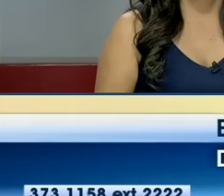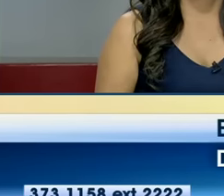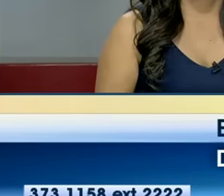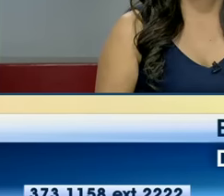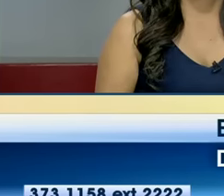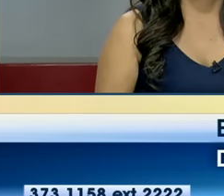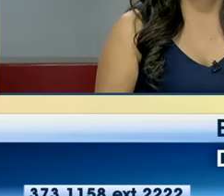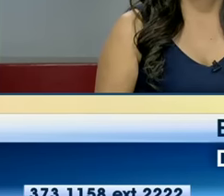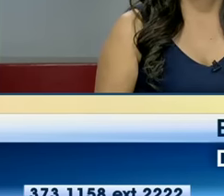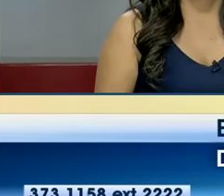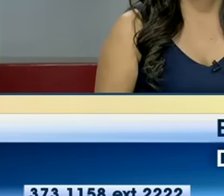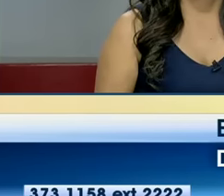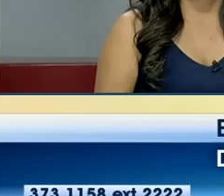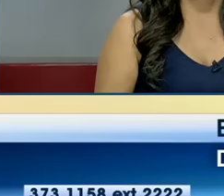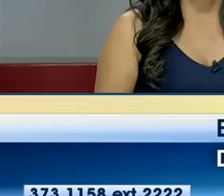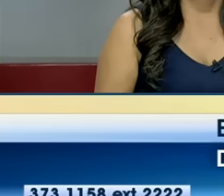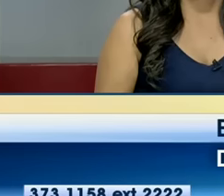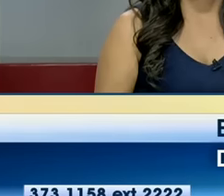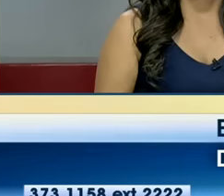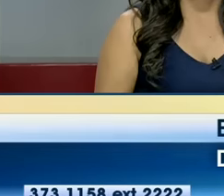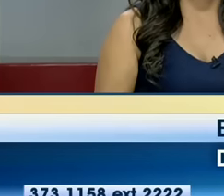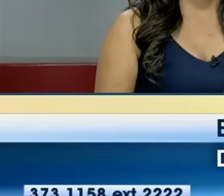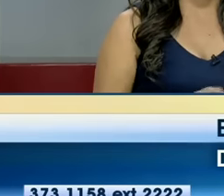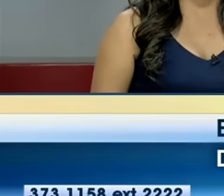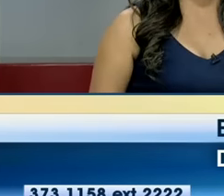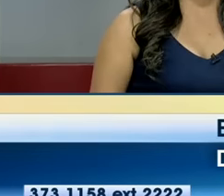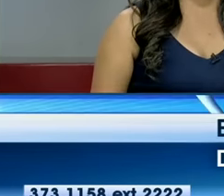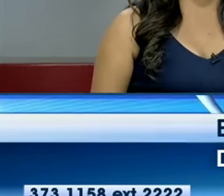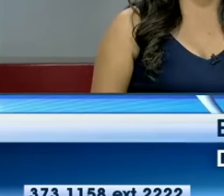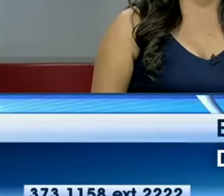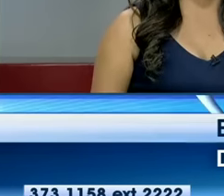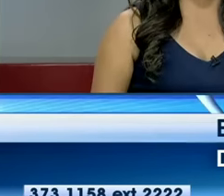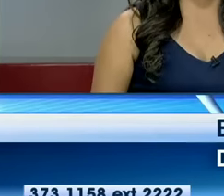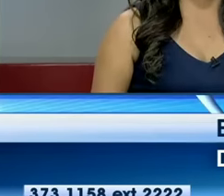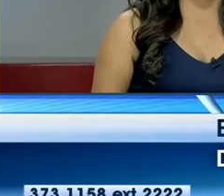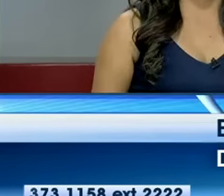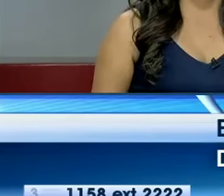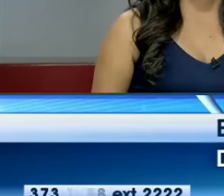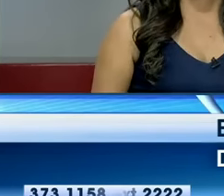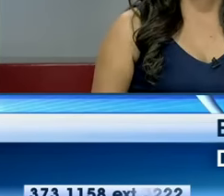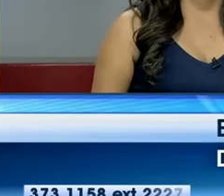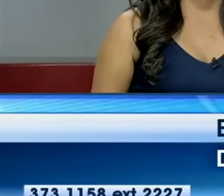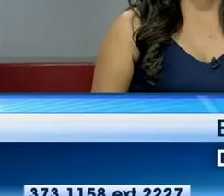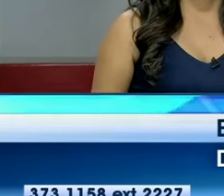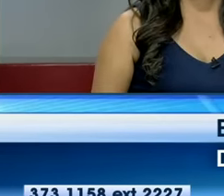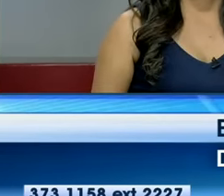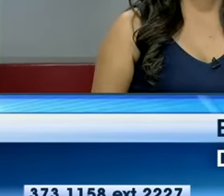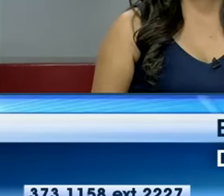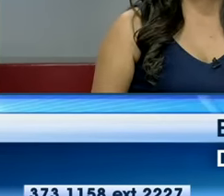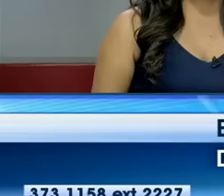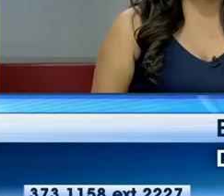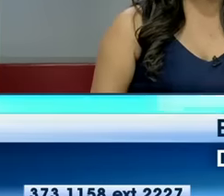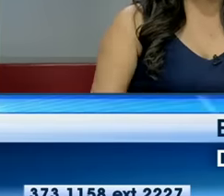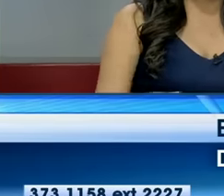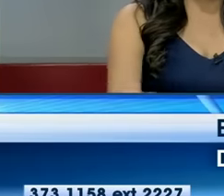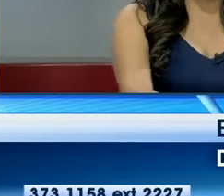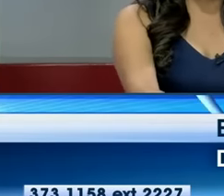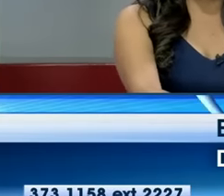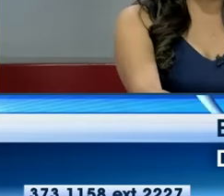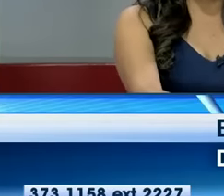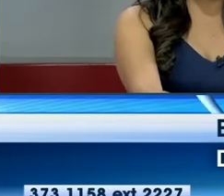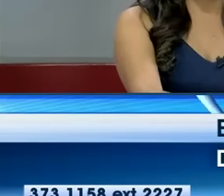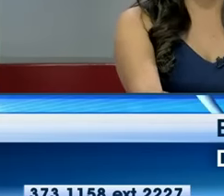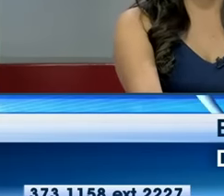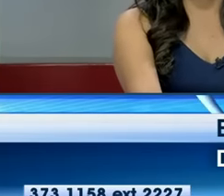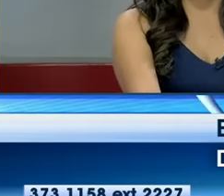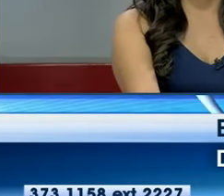tienda del sector, del dueño de la tienda del barrio. Sí. Pero aquí en los mercados sí hay control. Por lo menos las autoridades hemos están